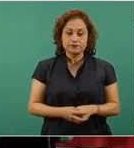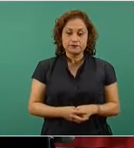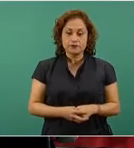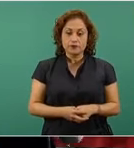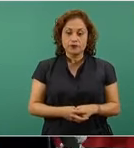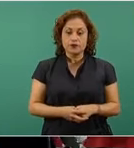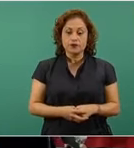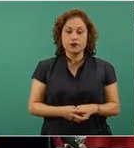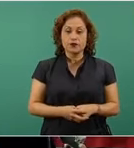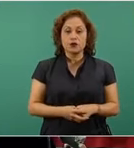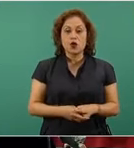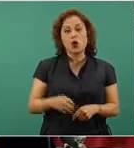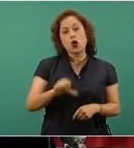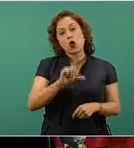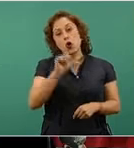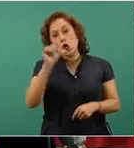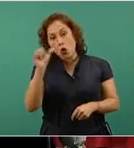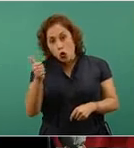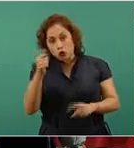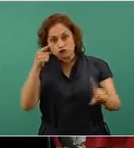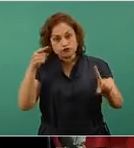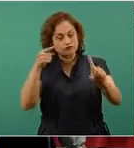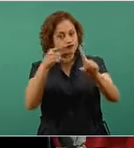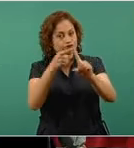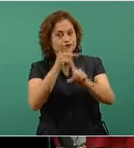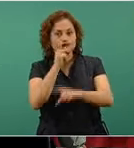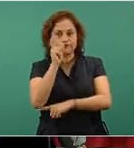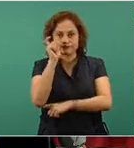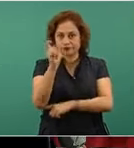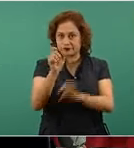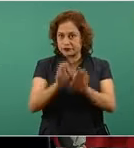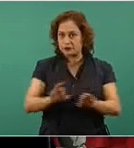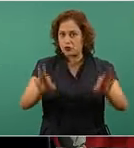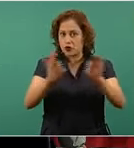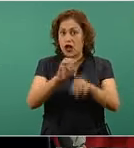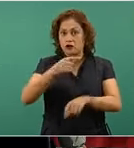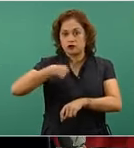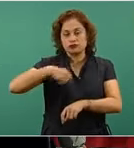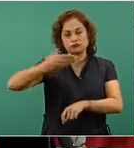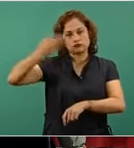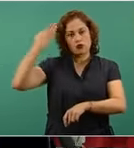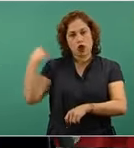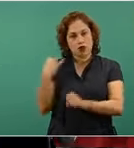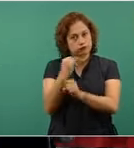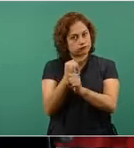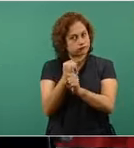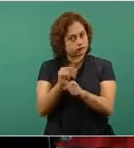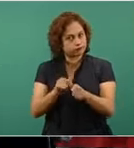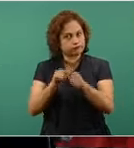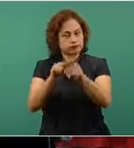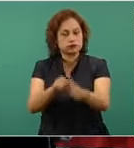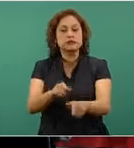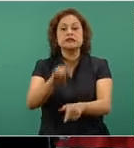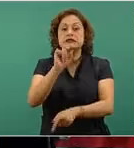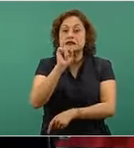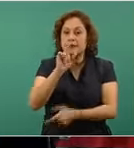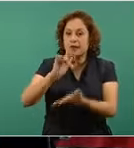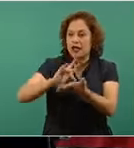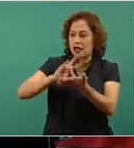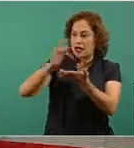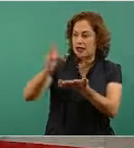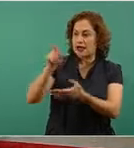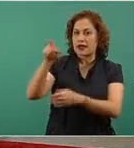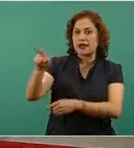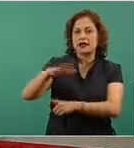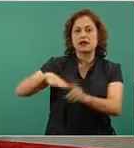otro elemento es, que lo hemos venido analizando, por cierto, nuevo agradecimiento a CONACYT y a la doctora